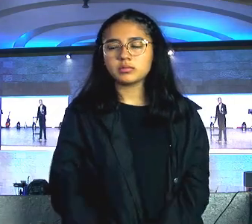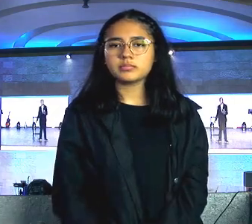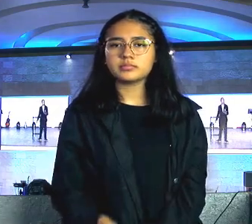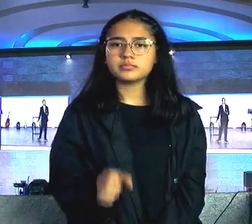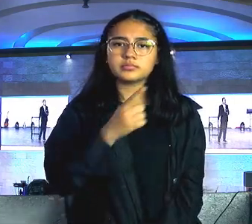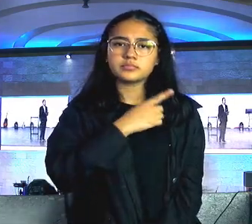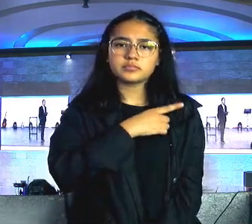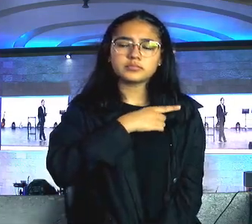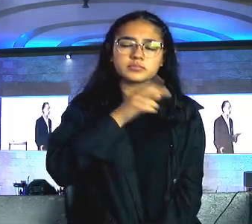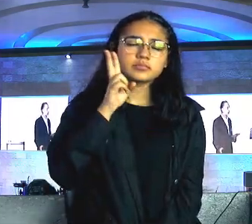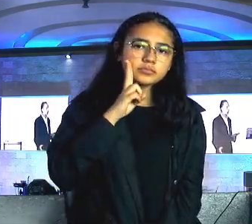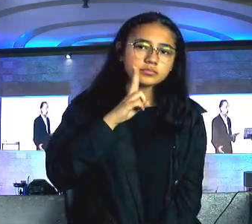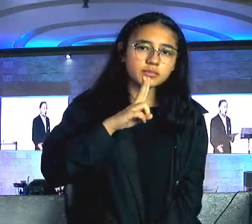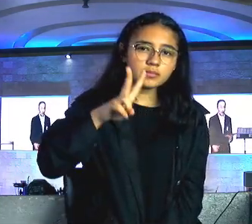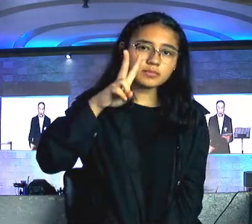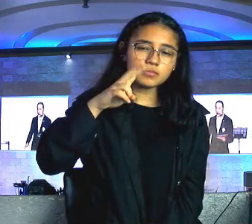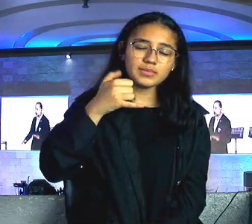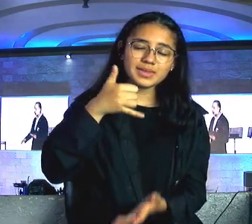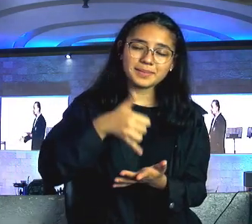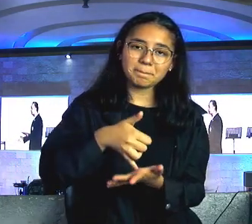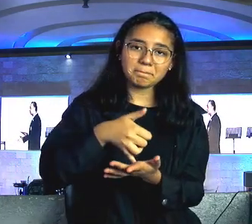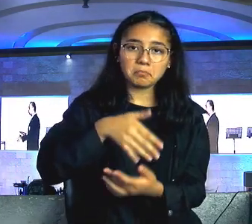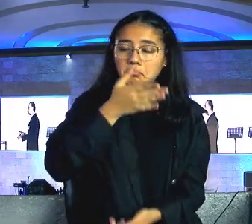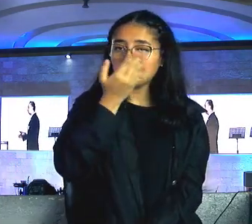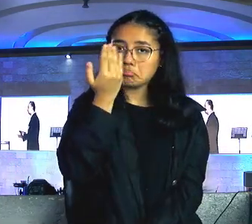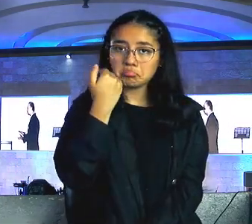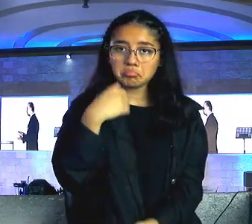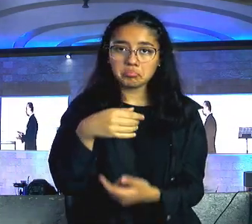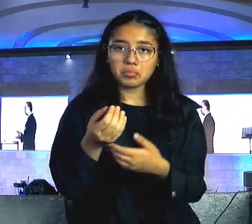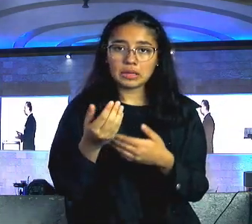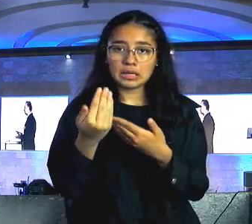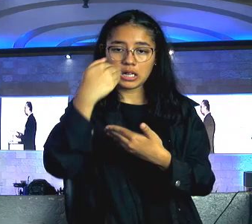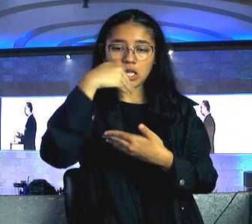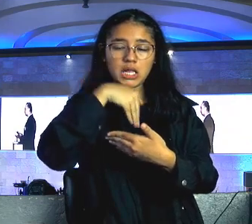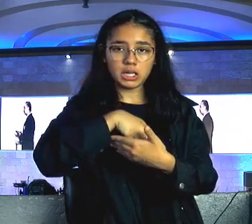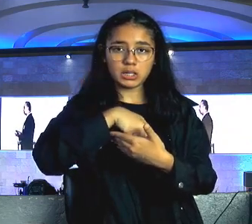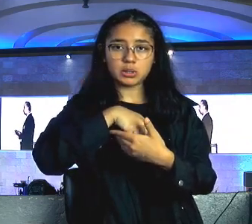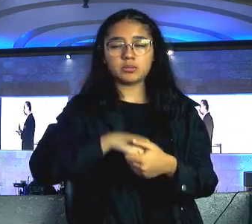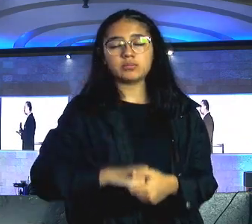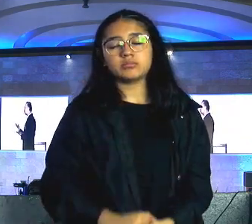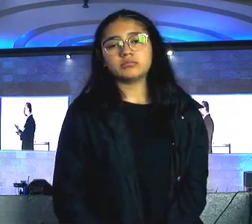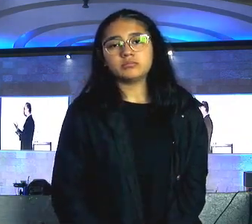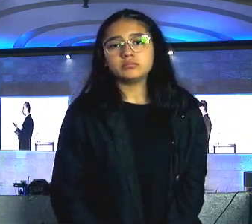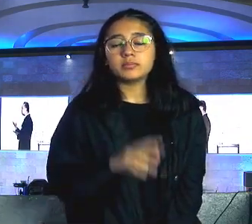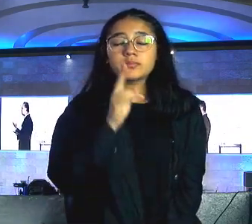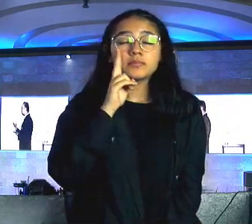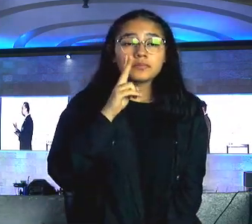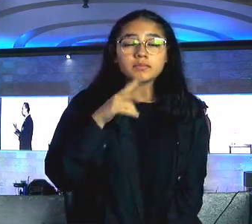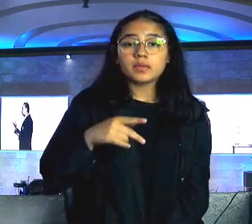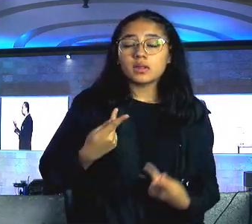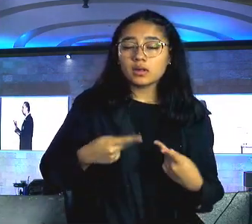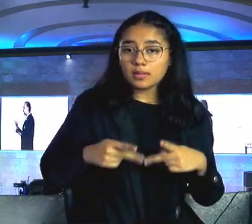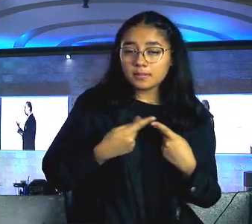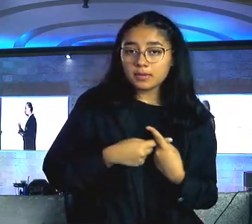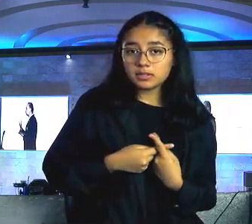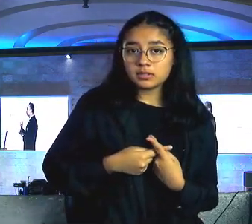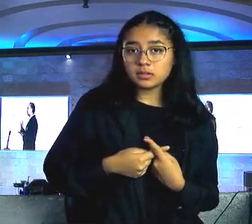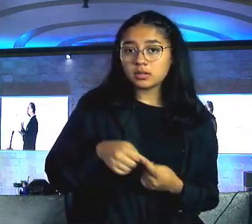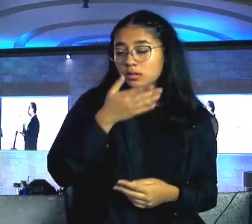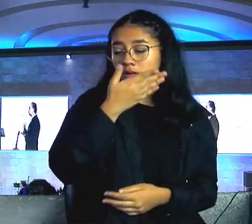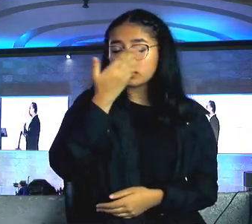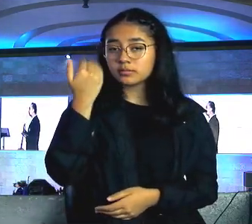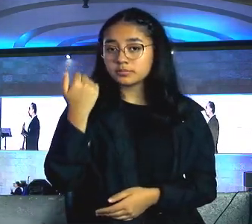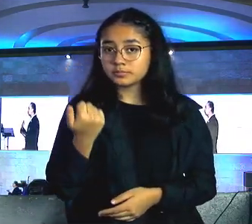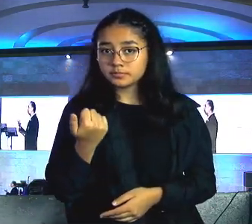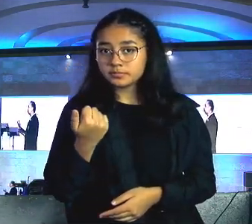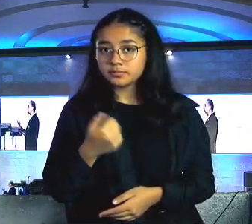que pesa, no sabemos qué tiene adentro que la hace pesar. Tú ves a una persona y tú no sabes cuál